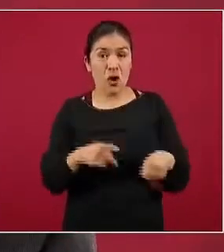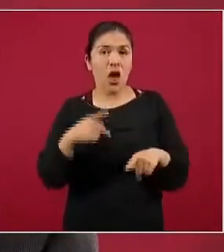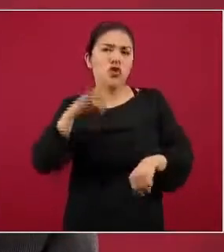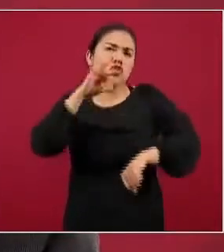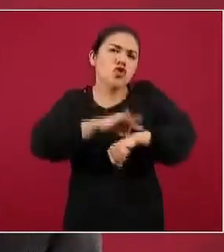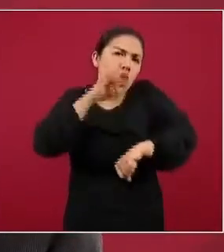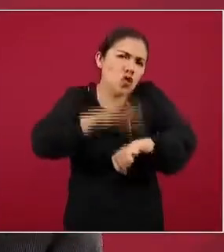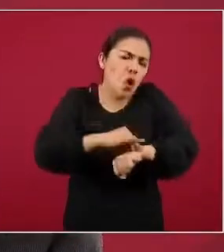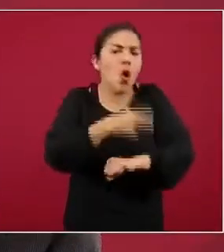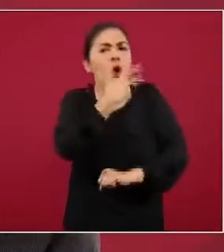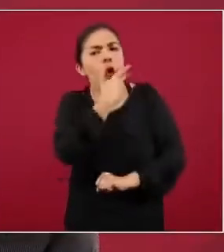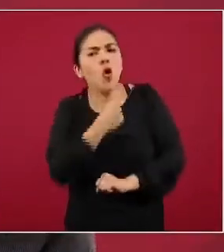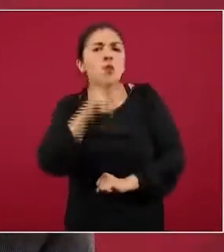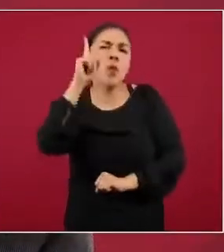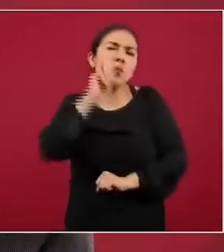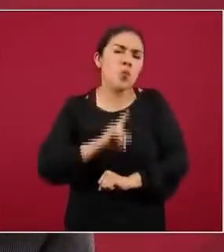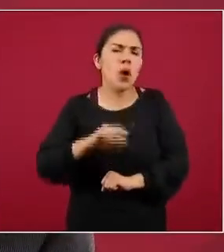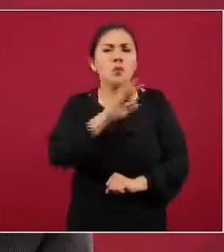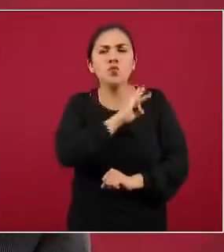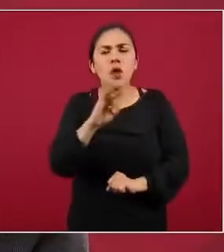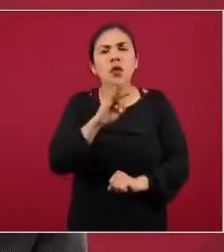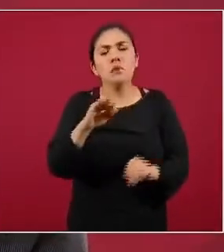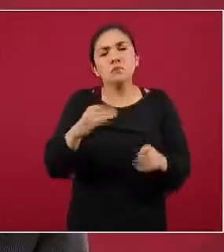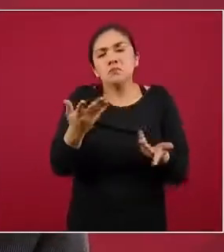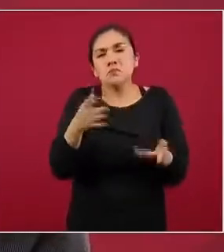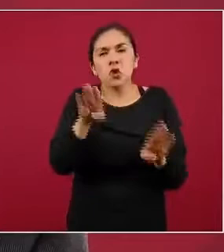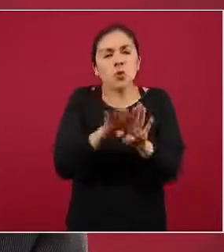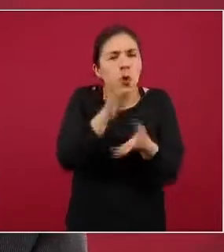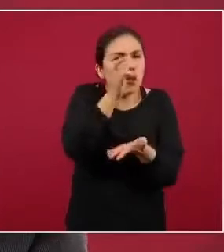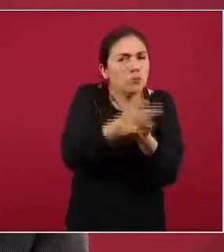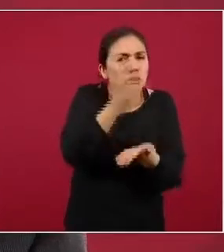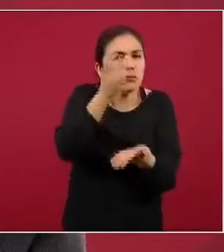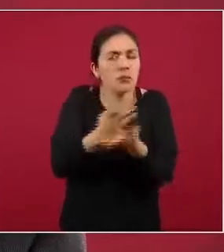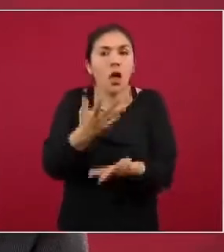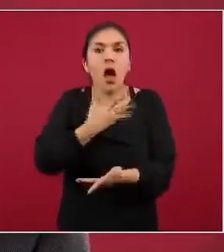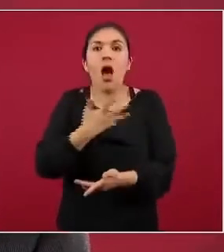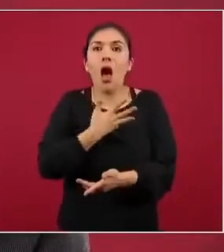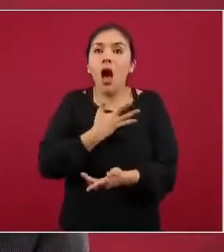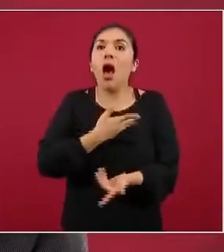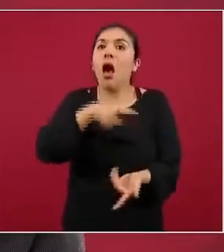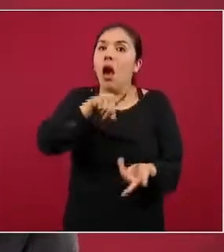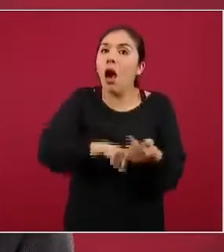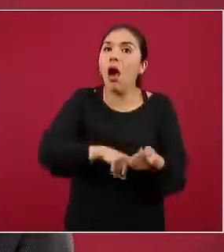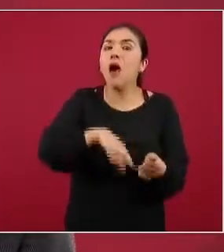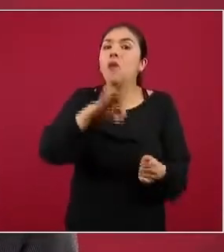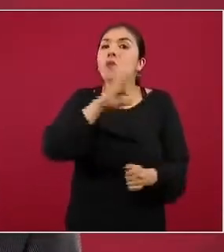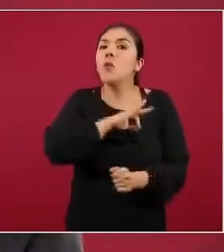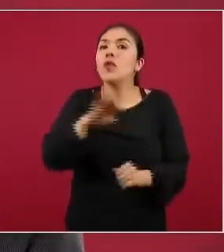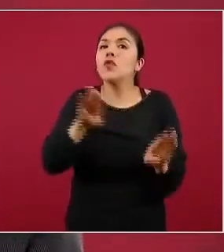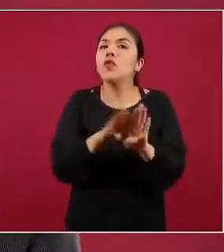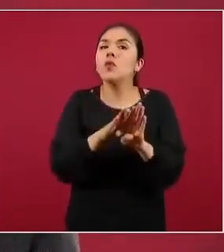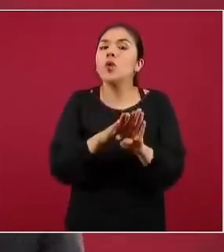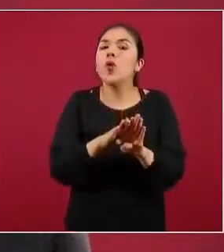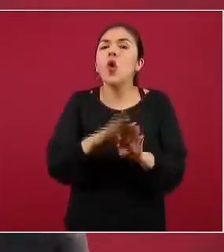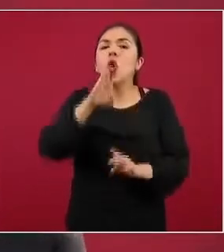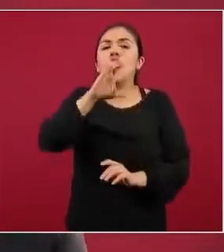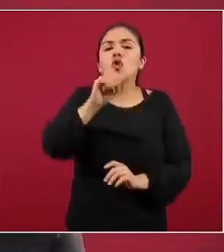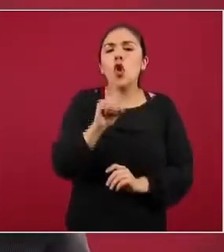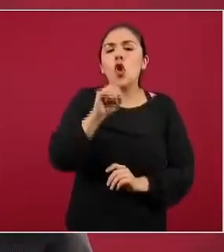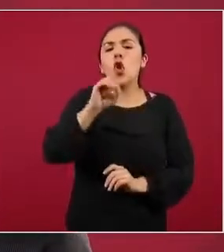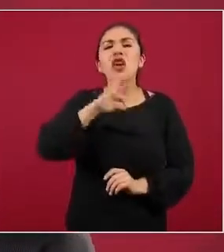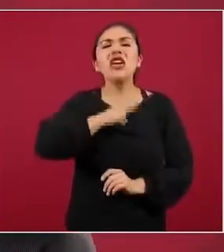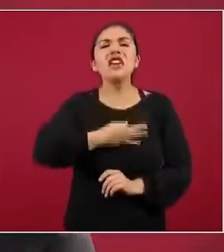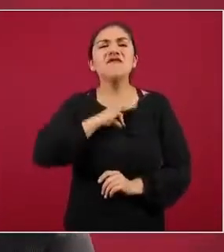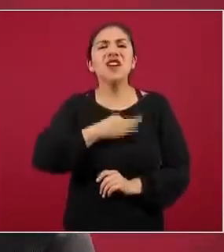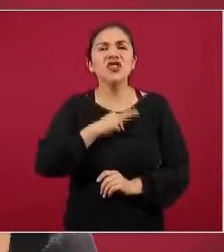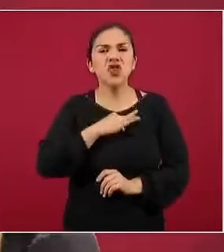profesional de la salud, una médica, un médico, en su momento identifiquen signos de una coinfección. Coinfección quiere